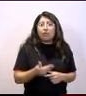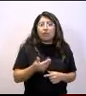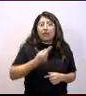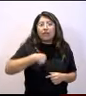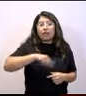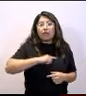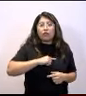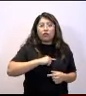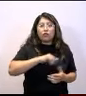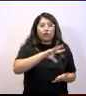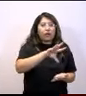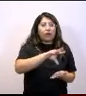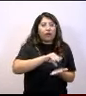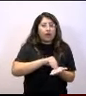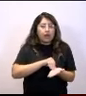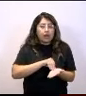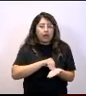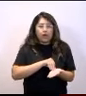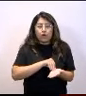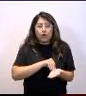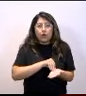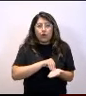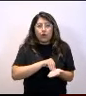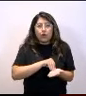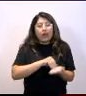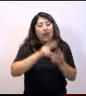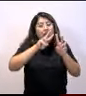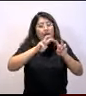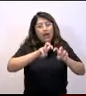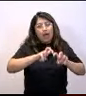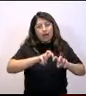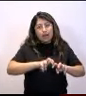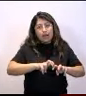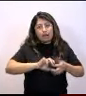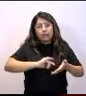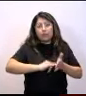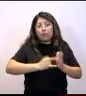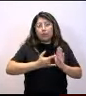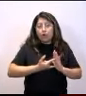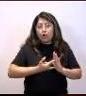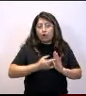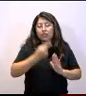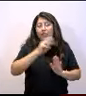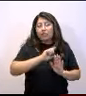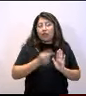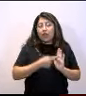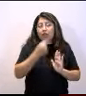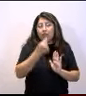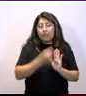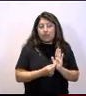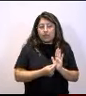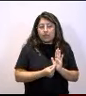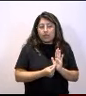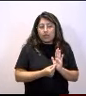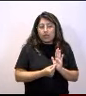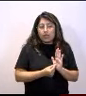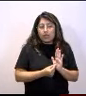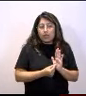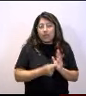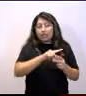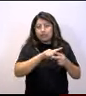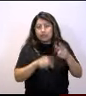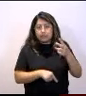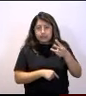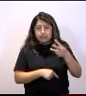en nuestro profundo, por supuesto, análisis de este proyecto de ley de medidas son fundamentalmente